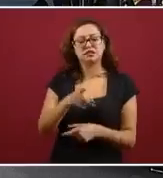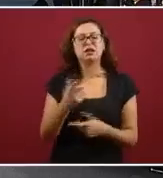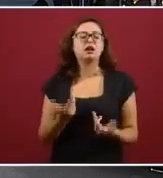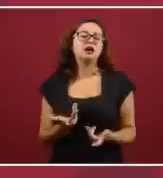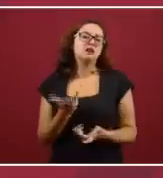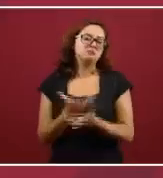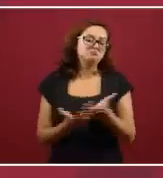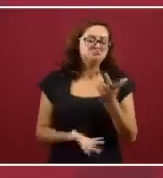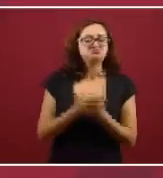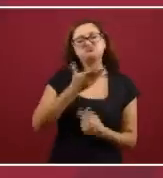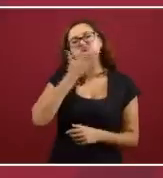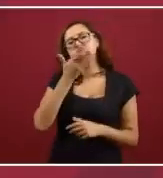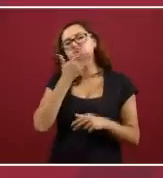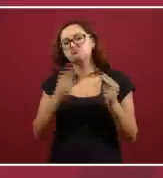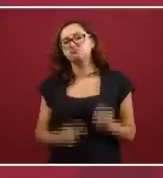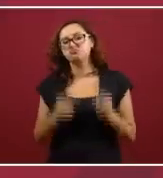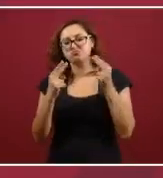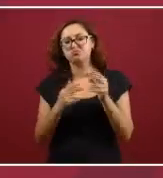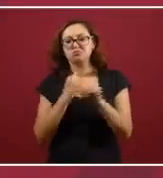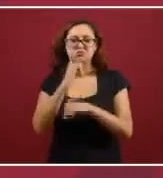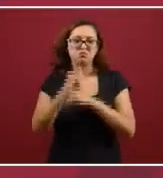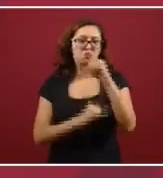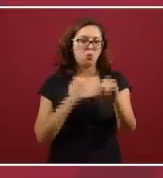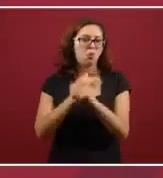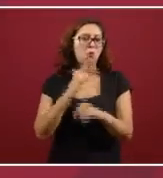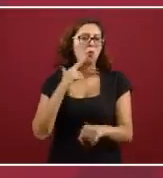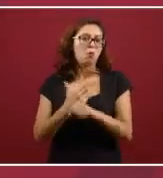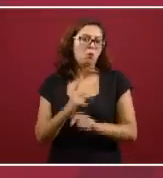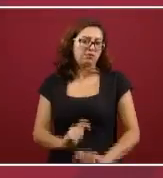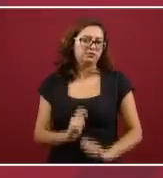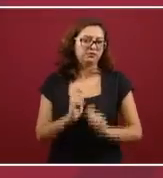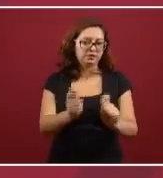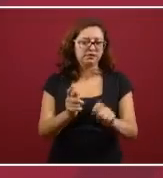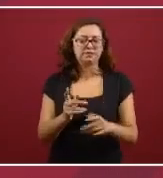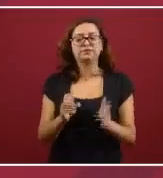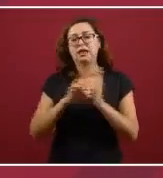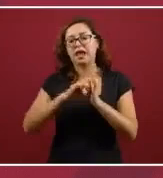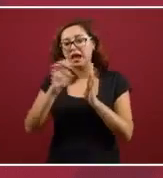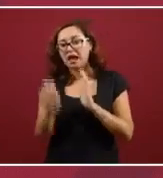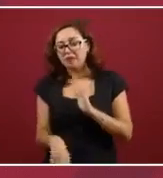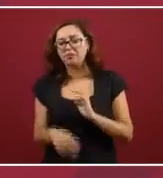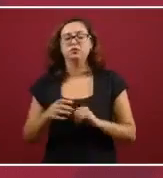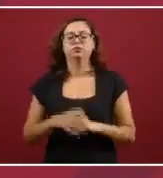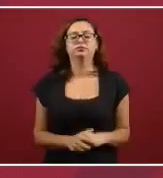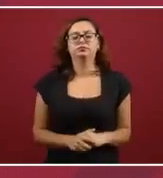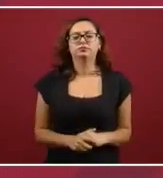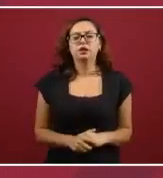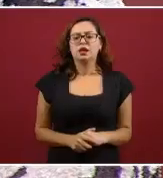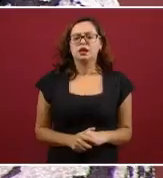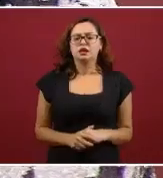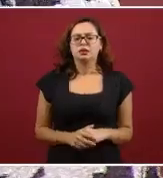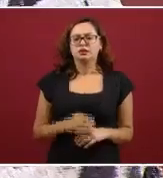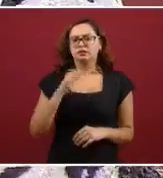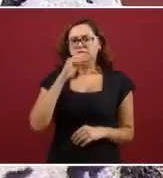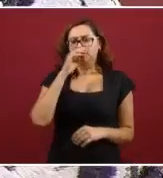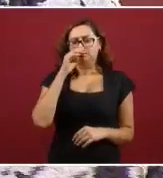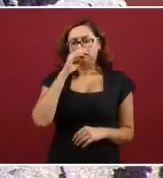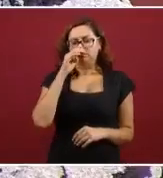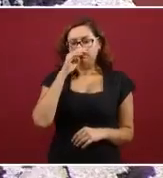Internacionales, que se encarga precisamente de eso. Si una empresa mexicana dice, yo me siento